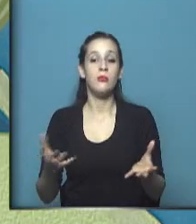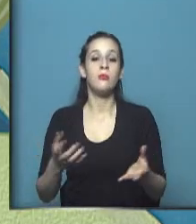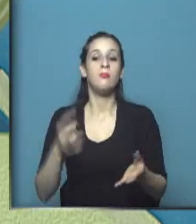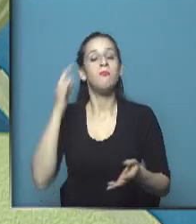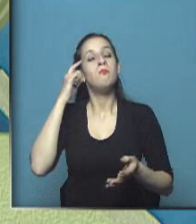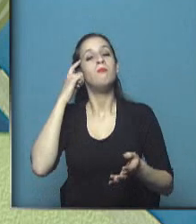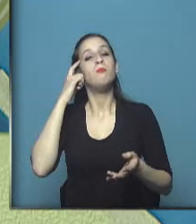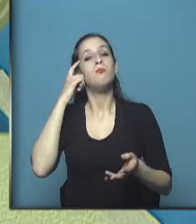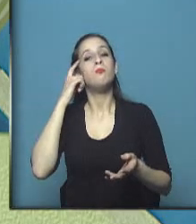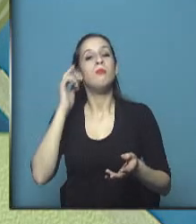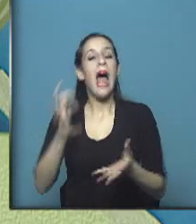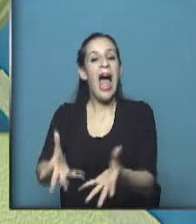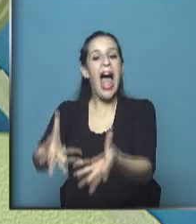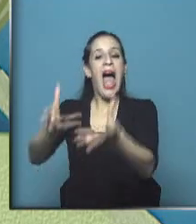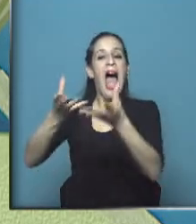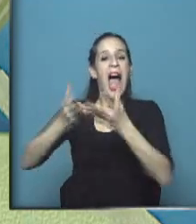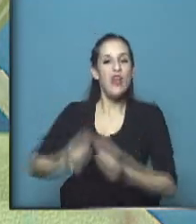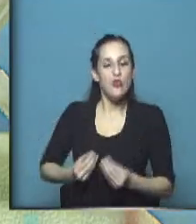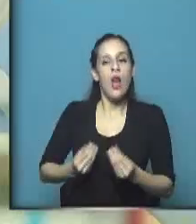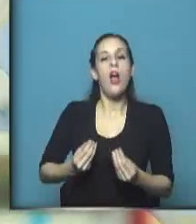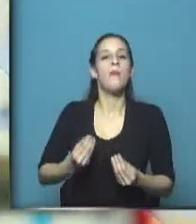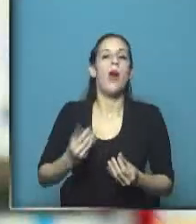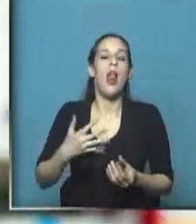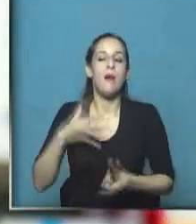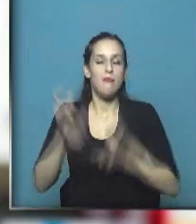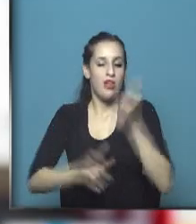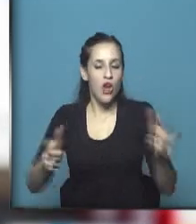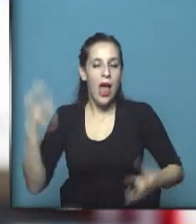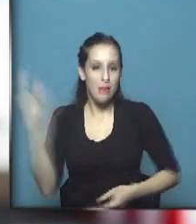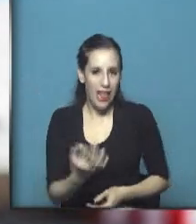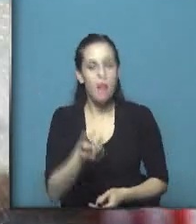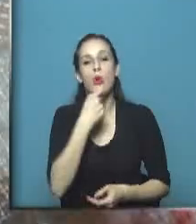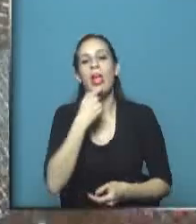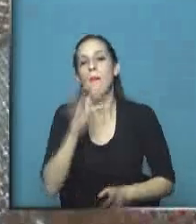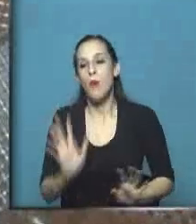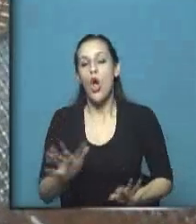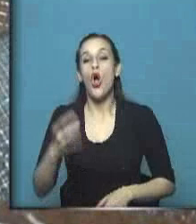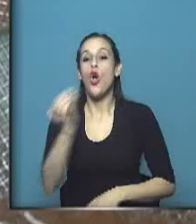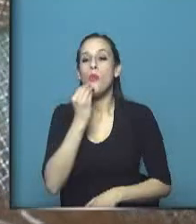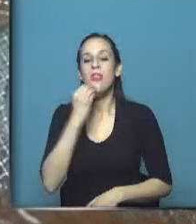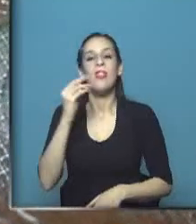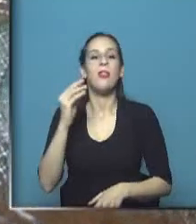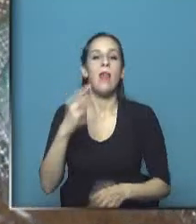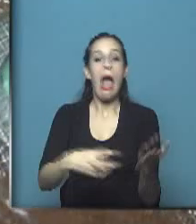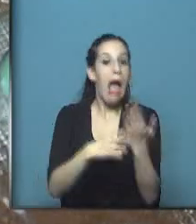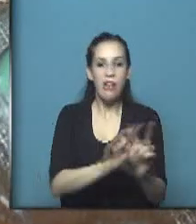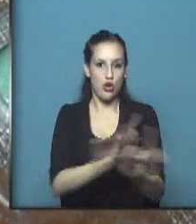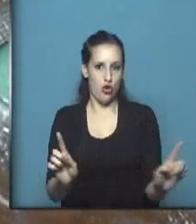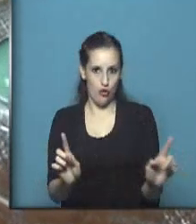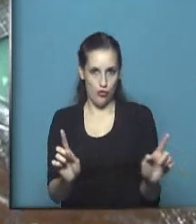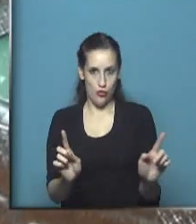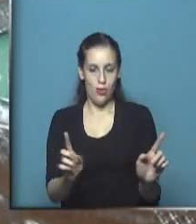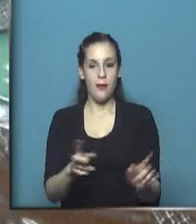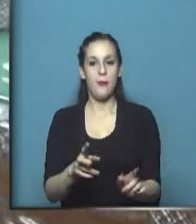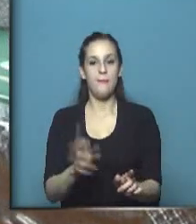beneficios que tenemos de los suplementos son en poblaciones especiales. Por ejemplo, los que usan dietas vegetarianas muy estrictas, esos que son los veganos, que